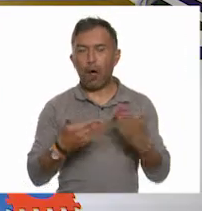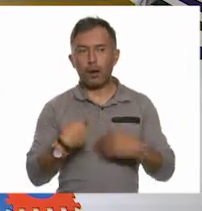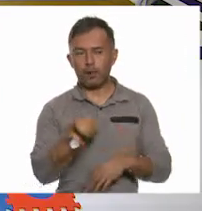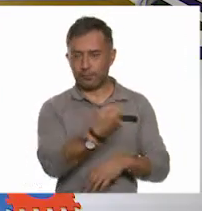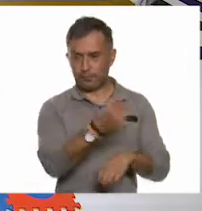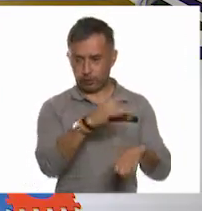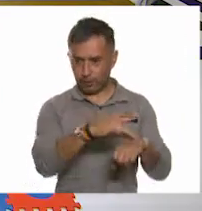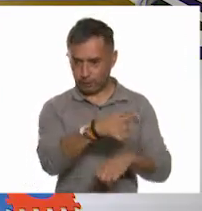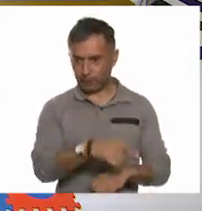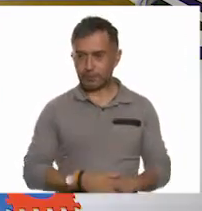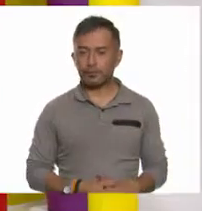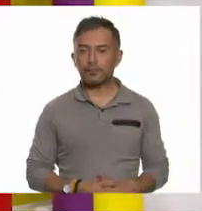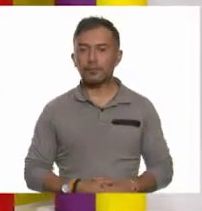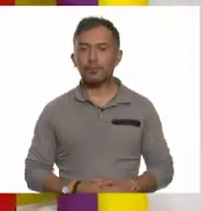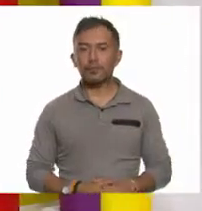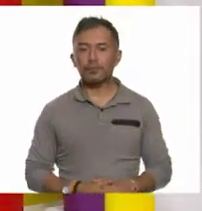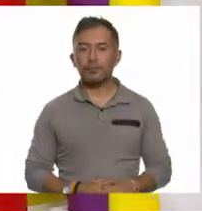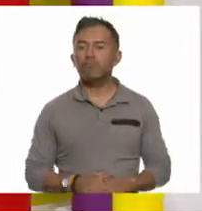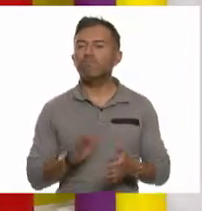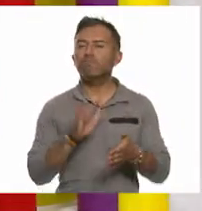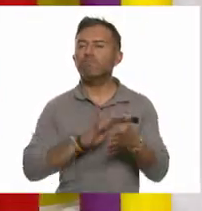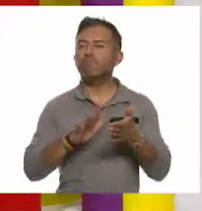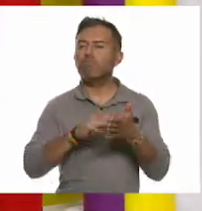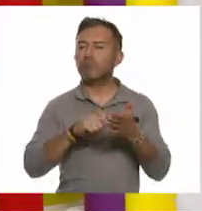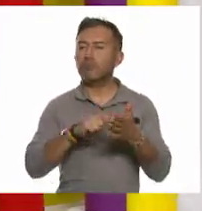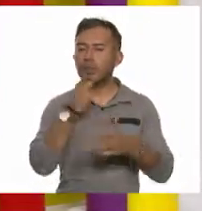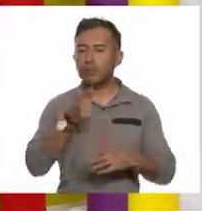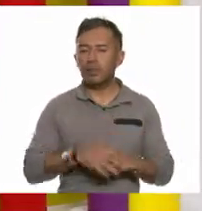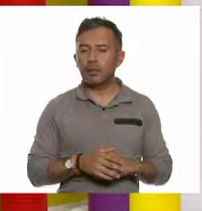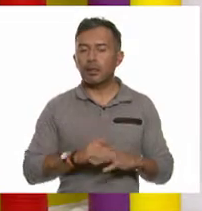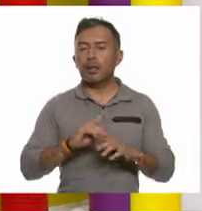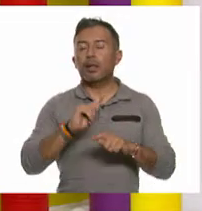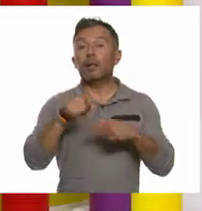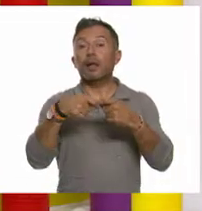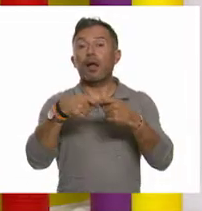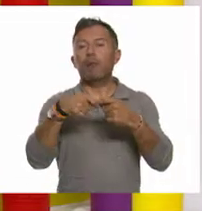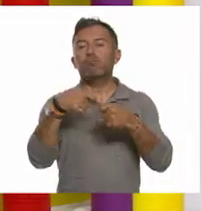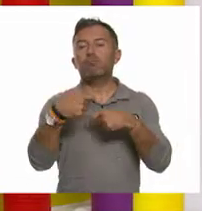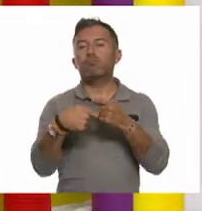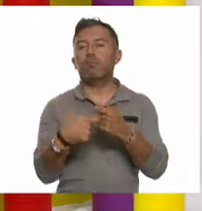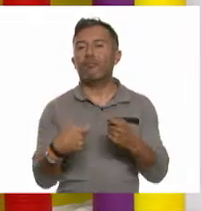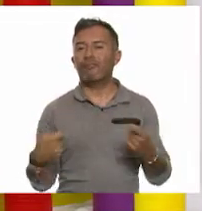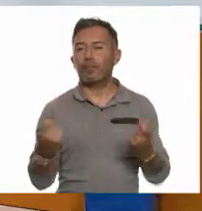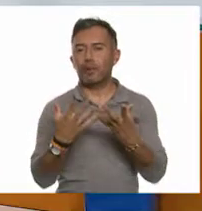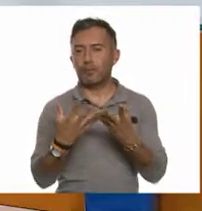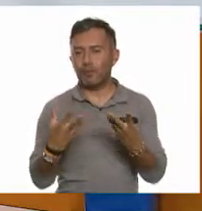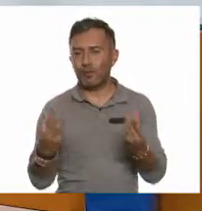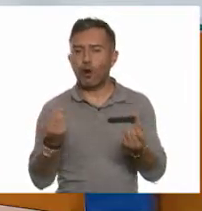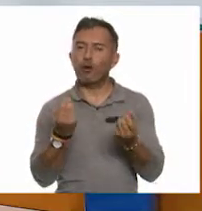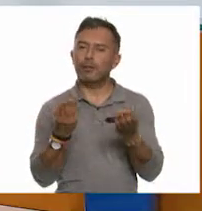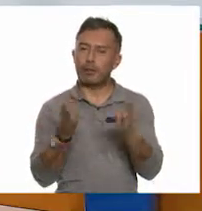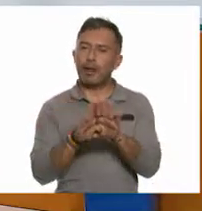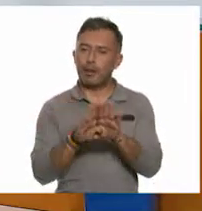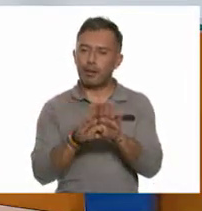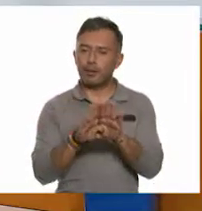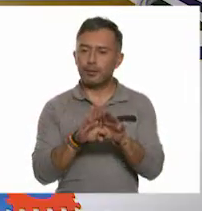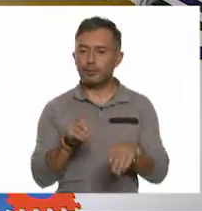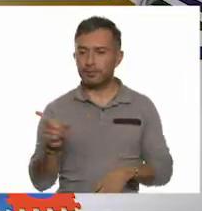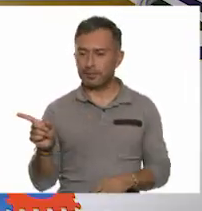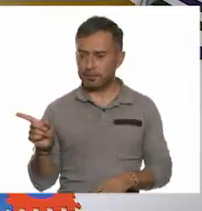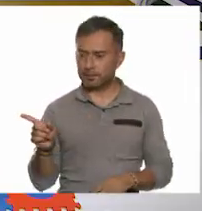va. Y dice desenlace o cierre. Ay, pues es